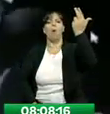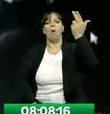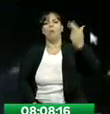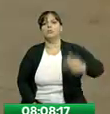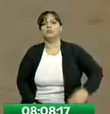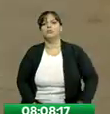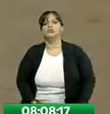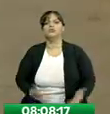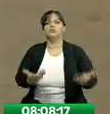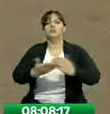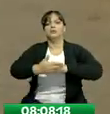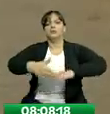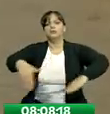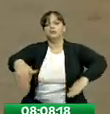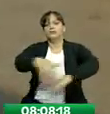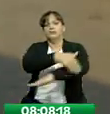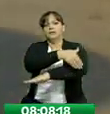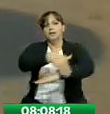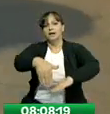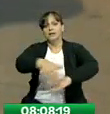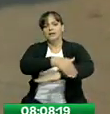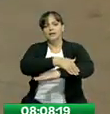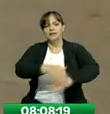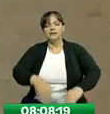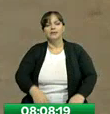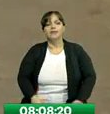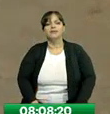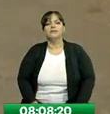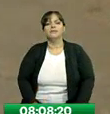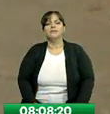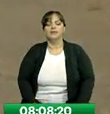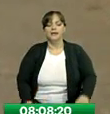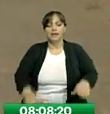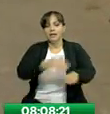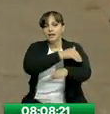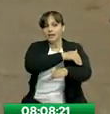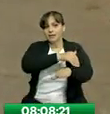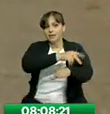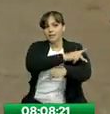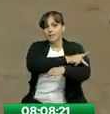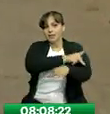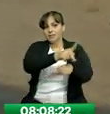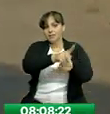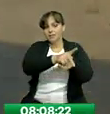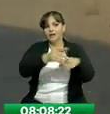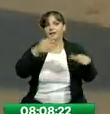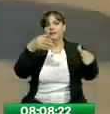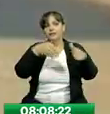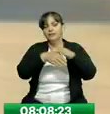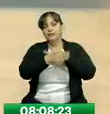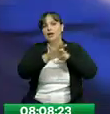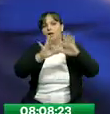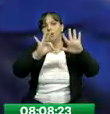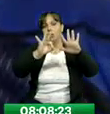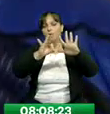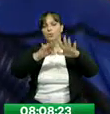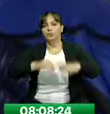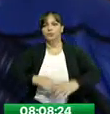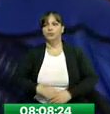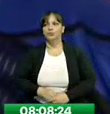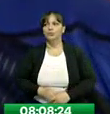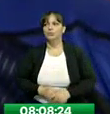medida o durando vázquez que colinda con la perimetral y la casa horita noroeste de guayaquil 1 de enero abajo